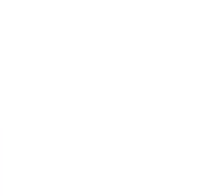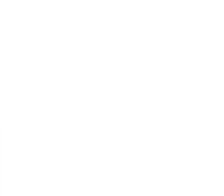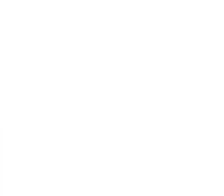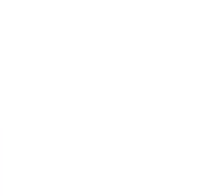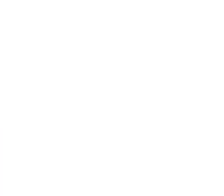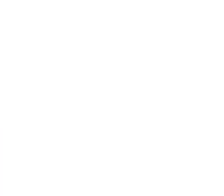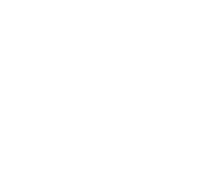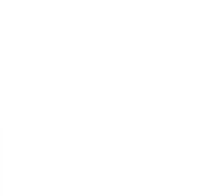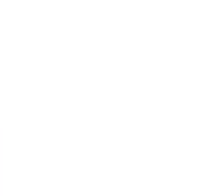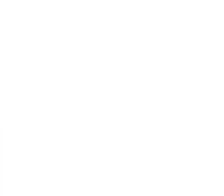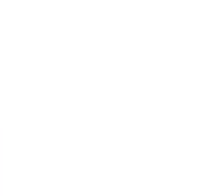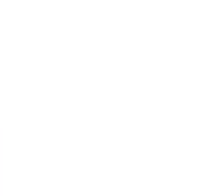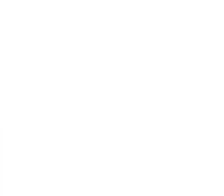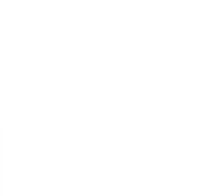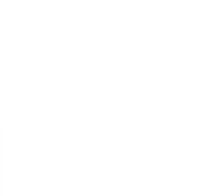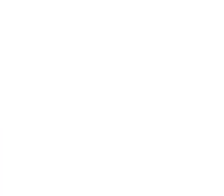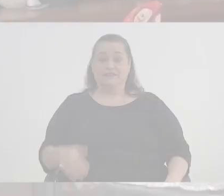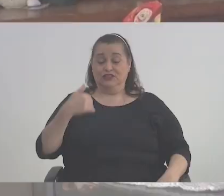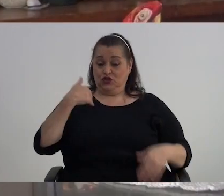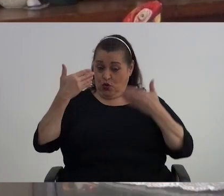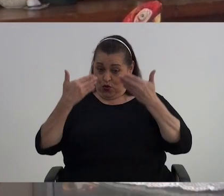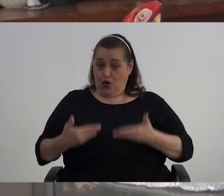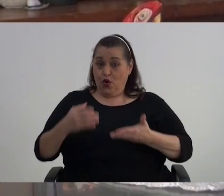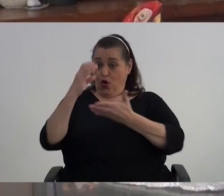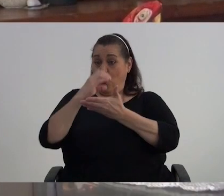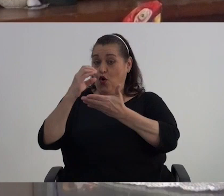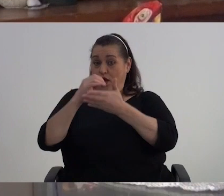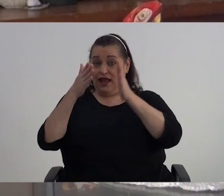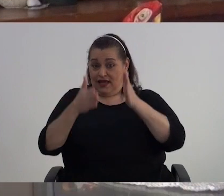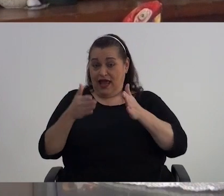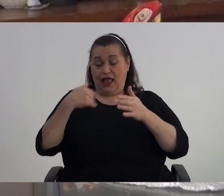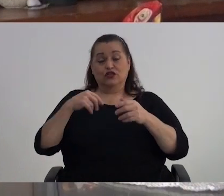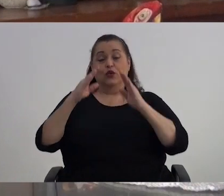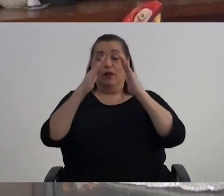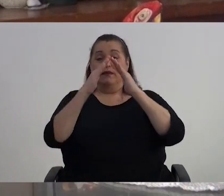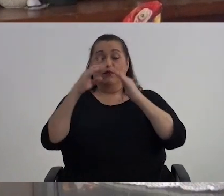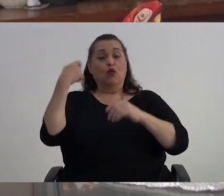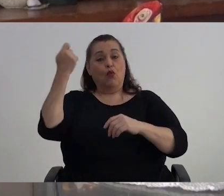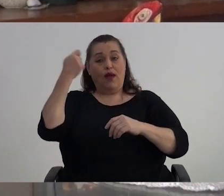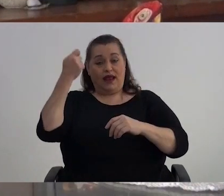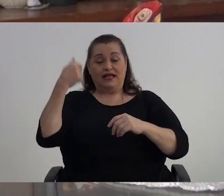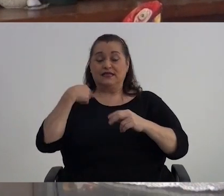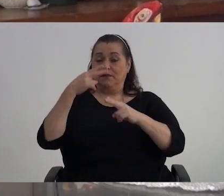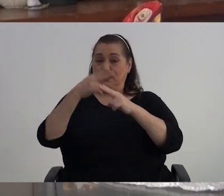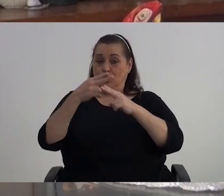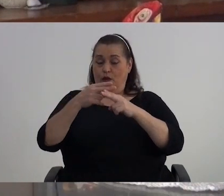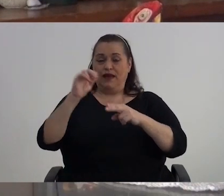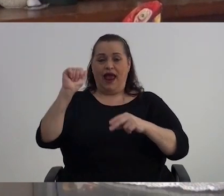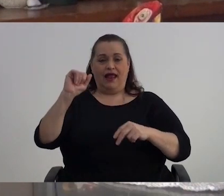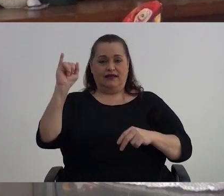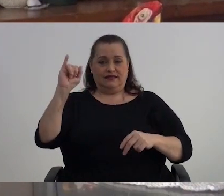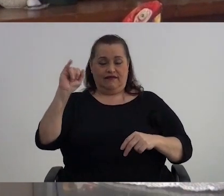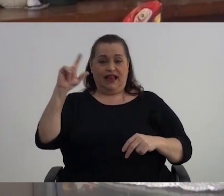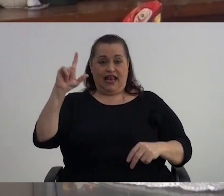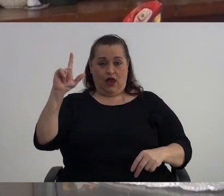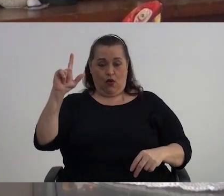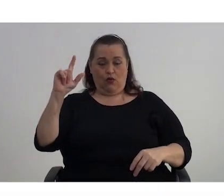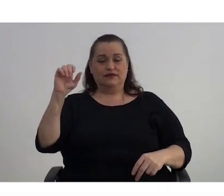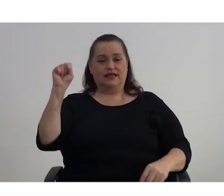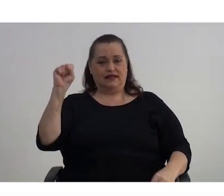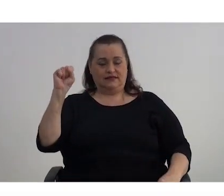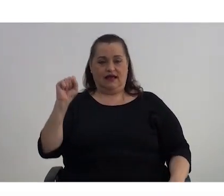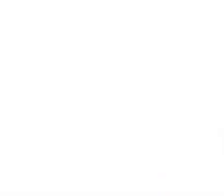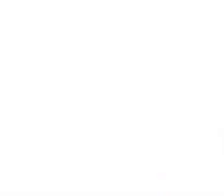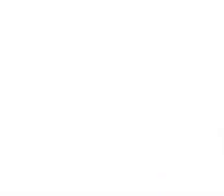¿Cuál es su nombre Y dónde vive? Soy colegiada La zona de Guanacaste Mi nombre es Ana Isabel Leon Salazar